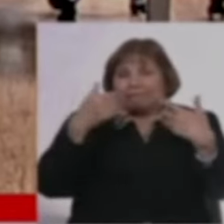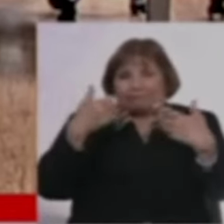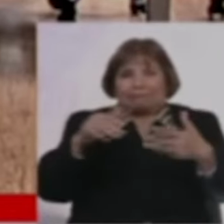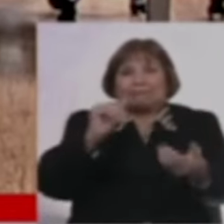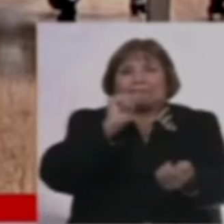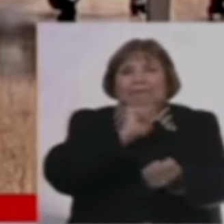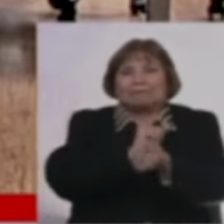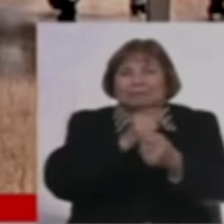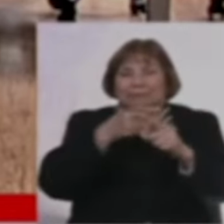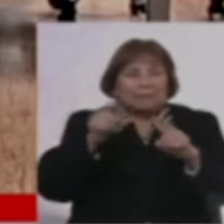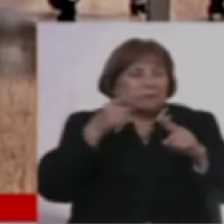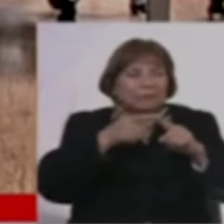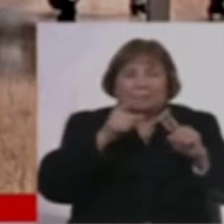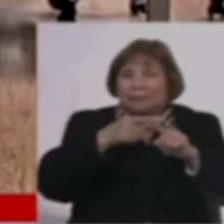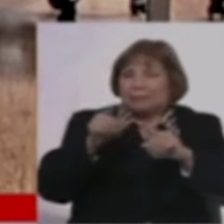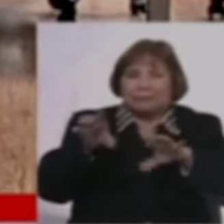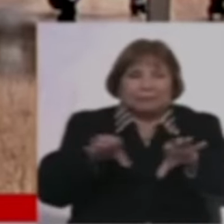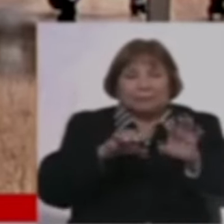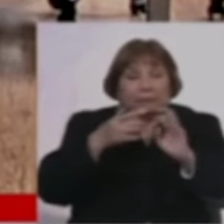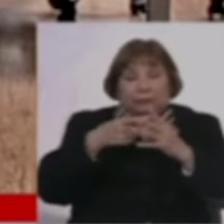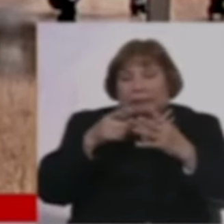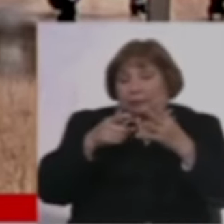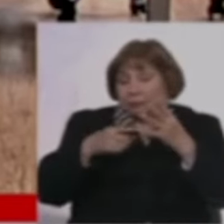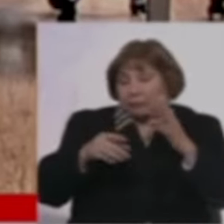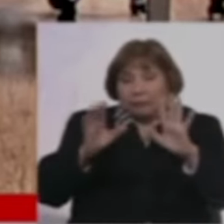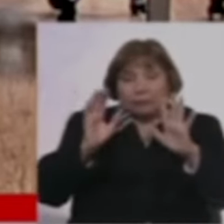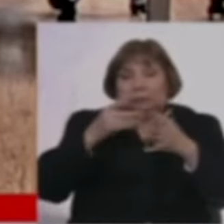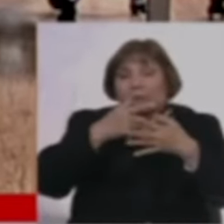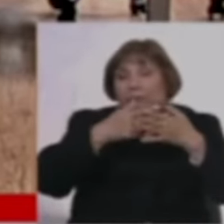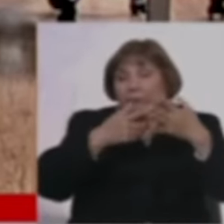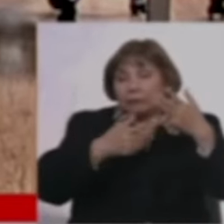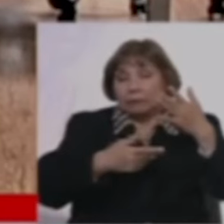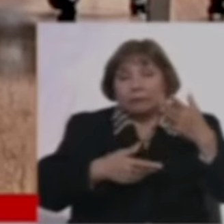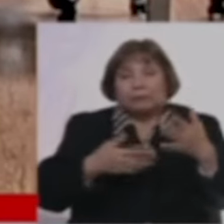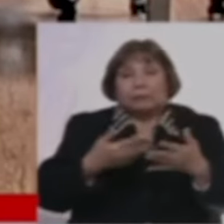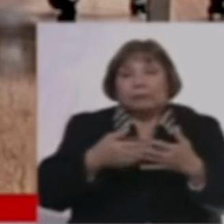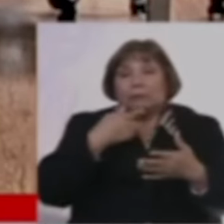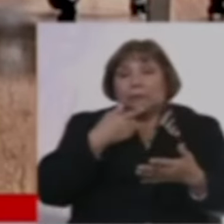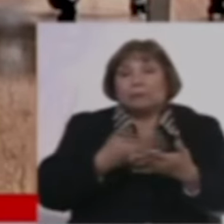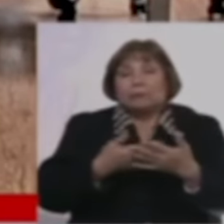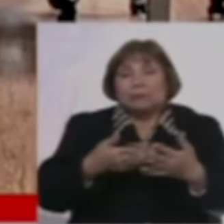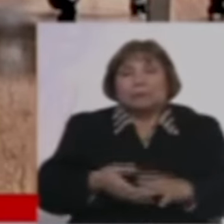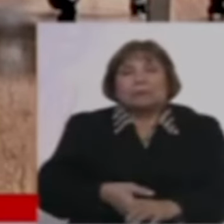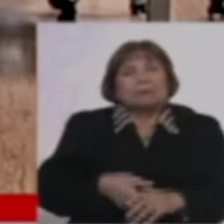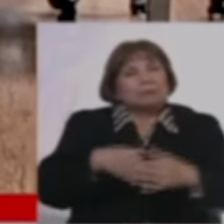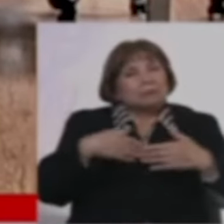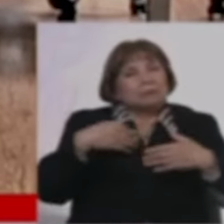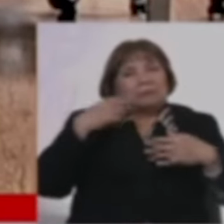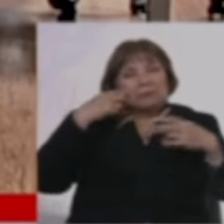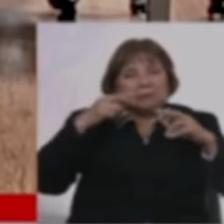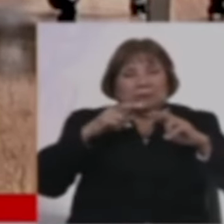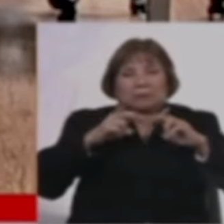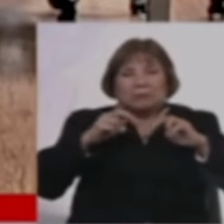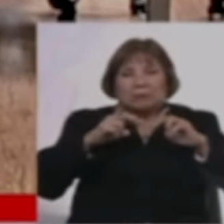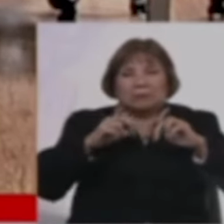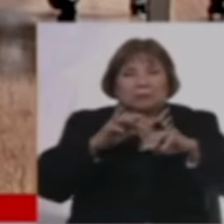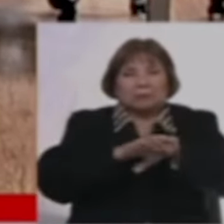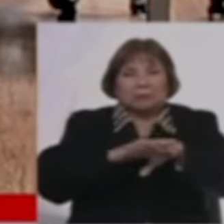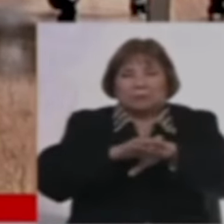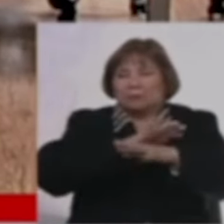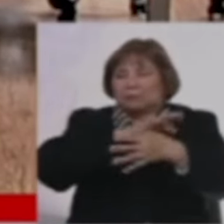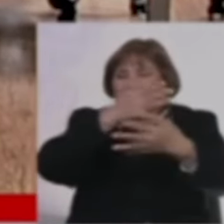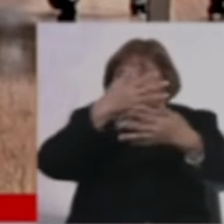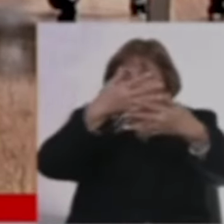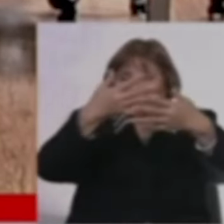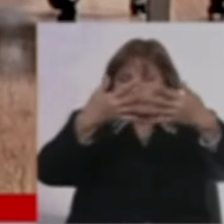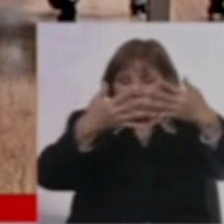sentencia por diferentes delitos de hecho hay una ahí se han señalado varios el propio colega Anderson lo ha hecho y podemos revisar toda la